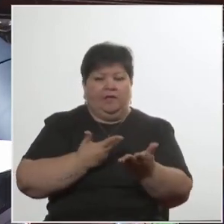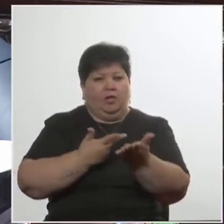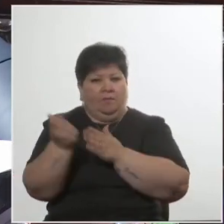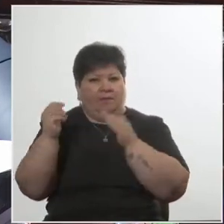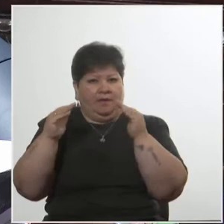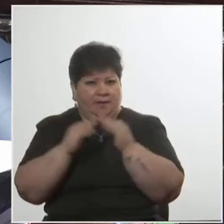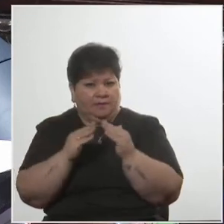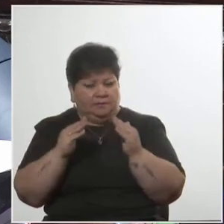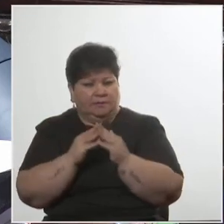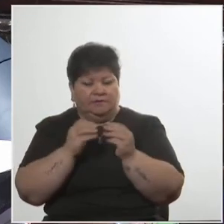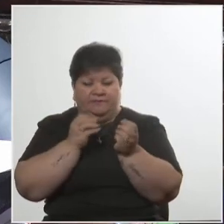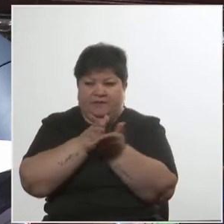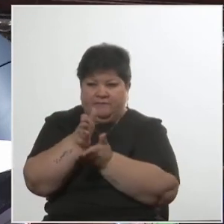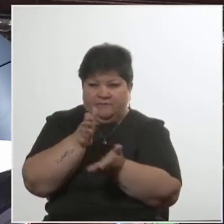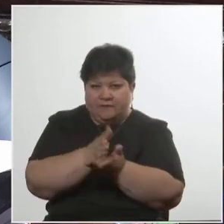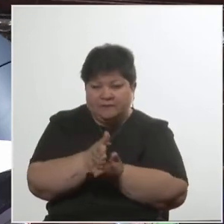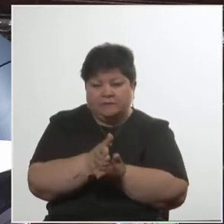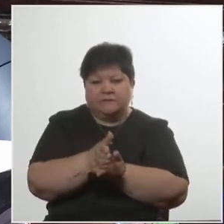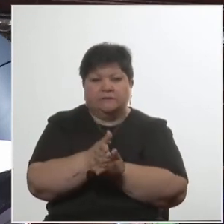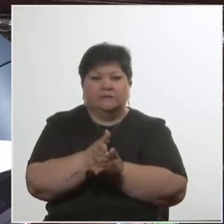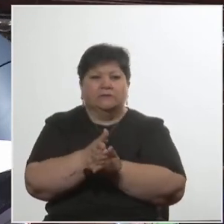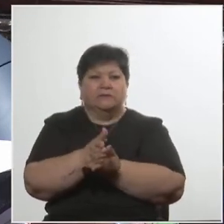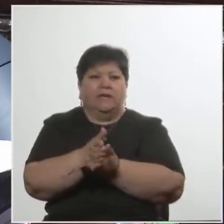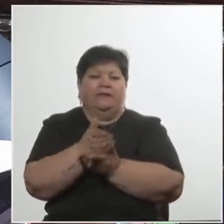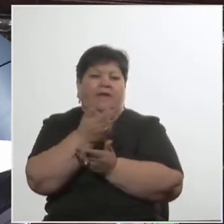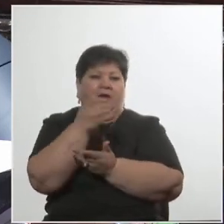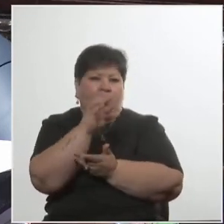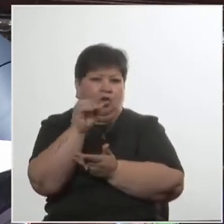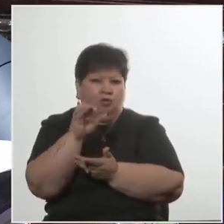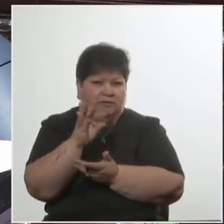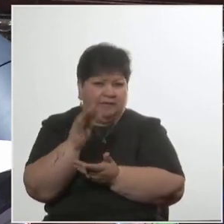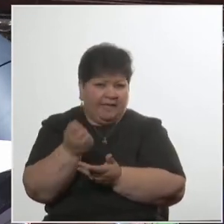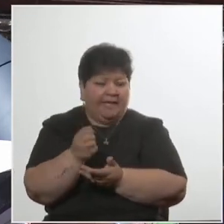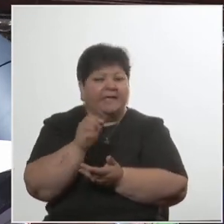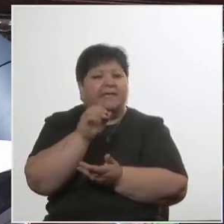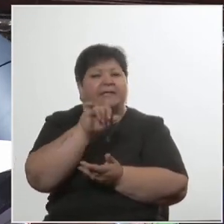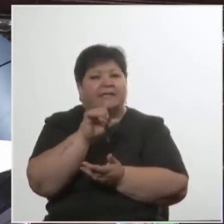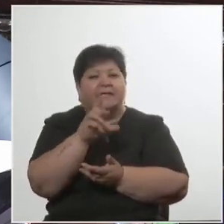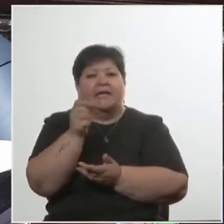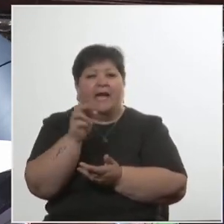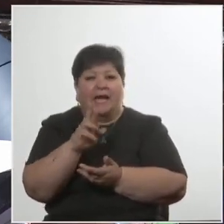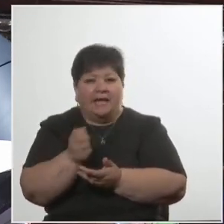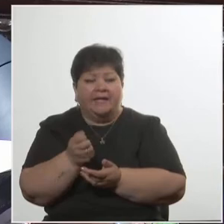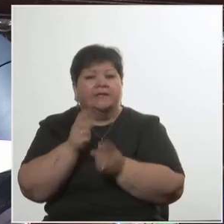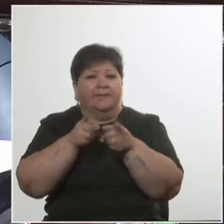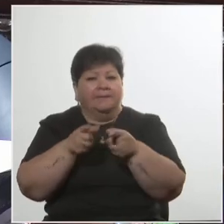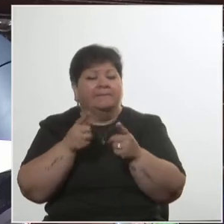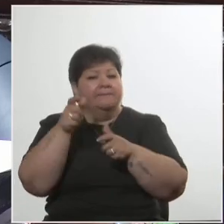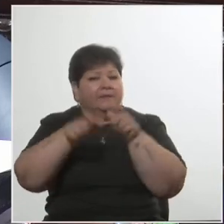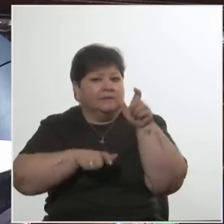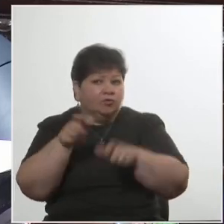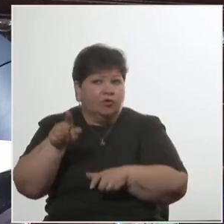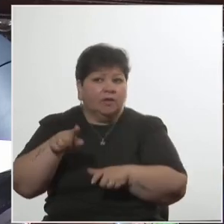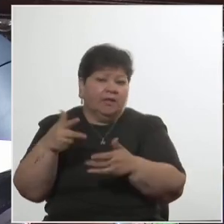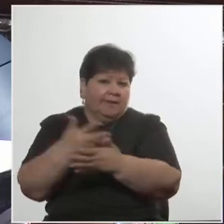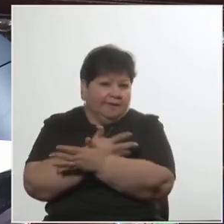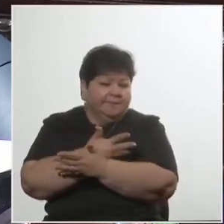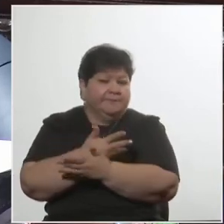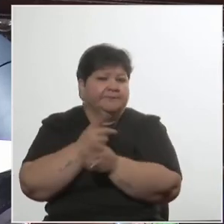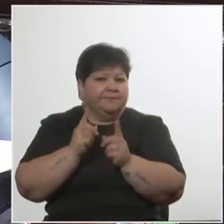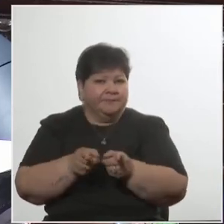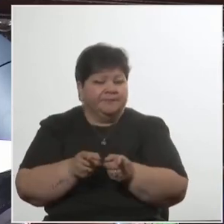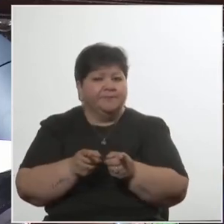se beneficia en el caso de Acosta aislada pero de otras personas que sufrieron también daños este